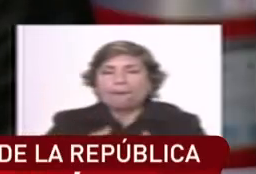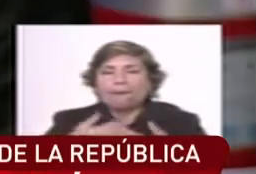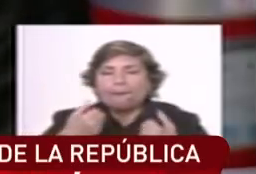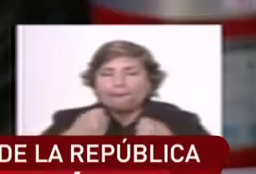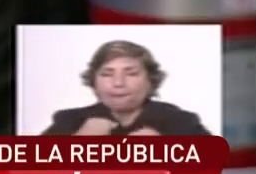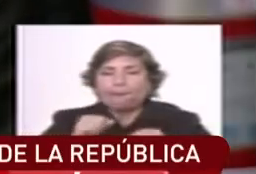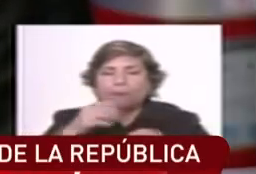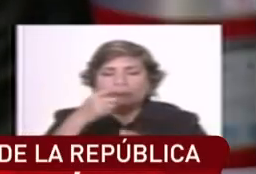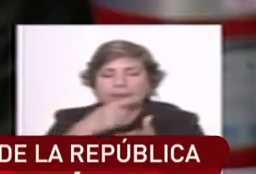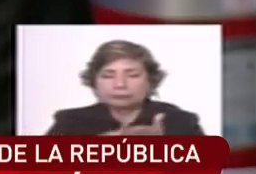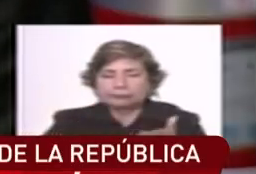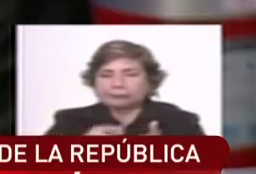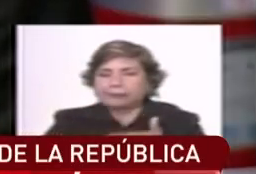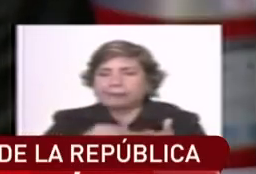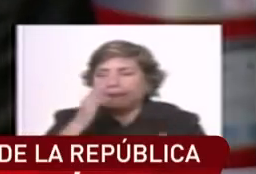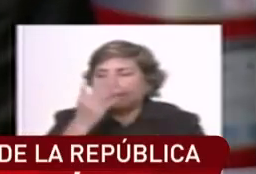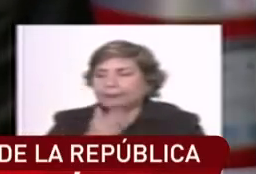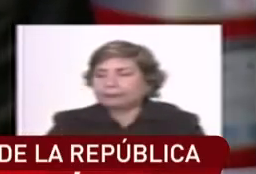intención de eliminar